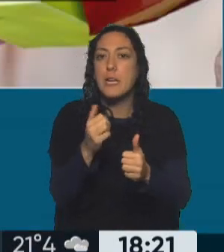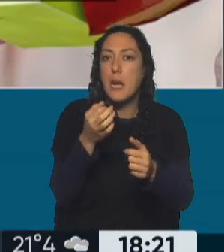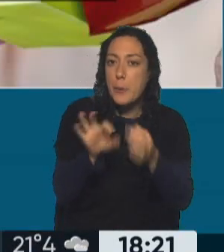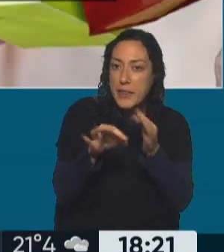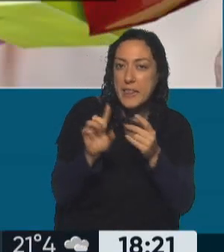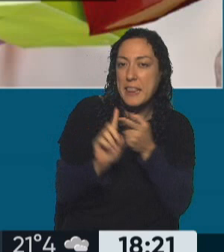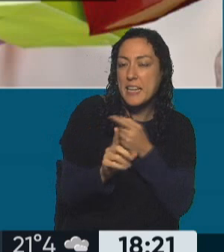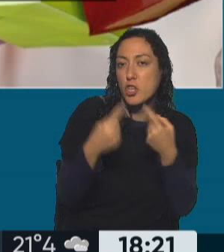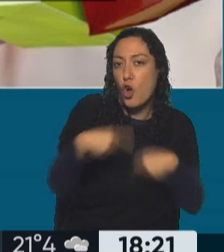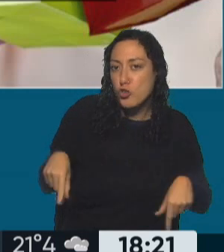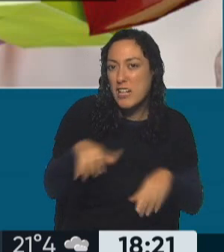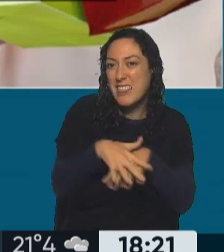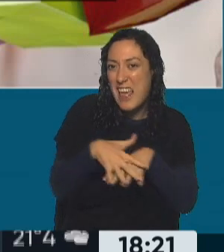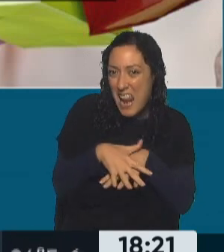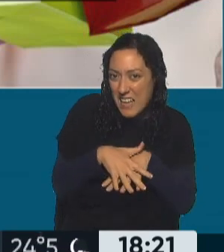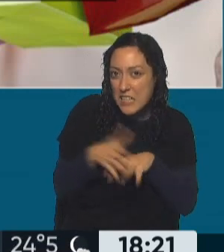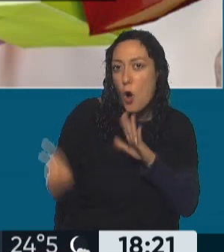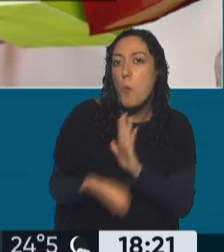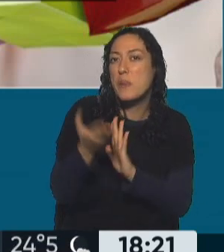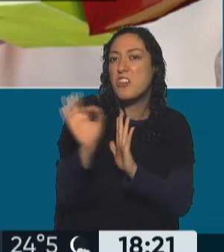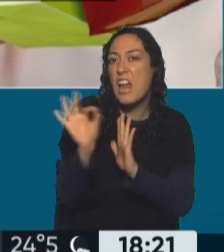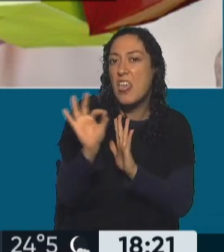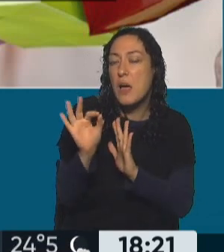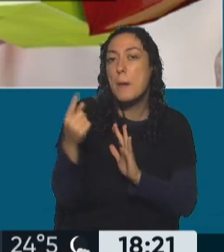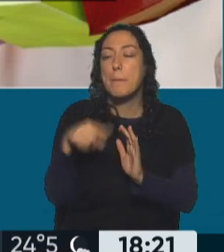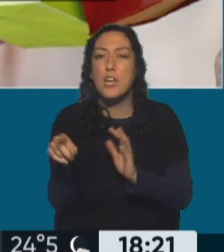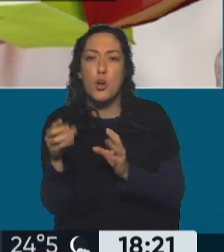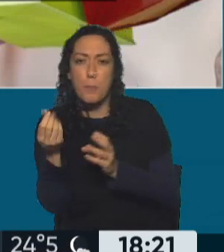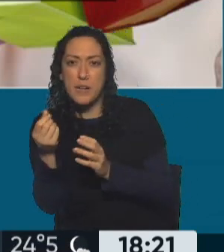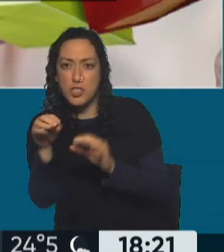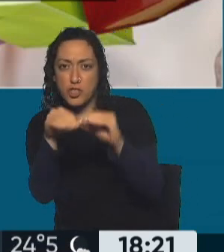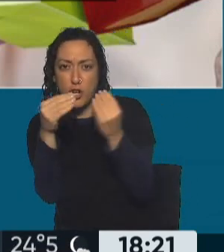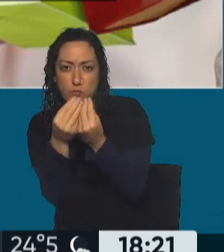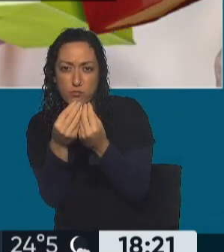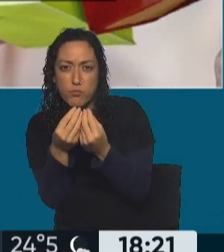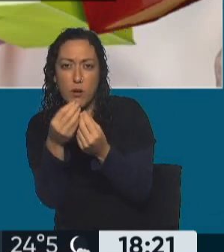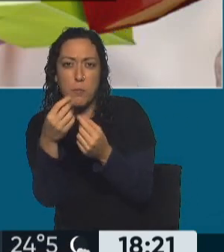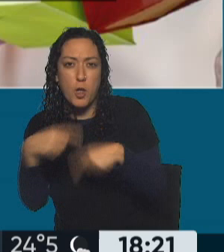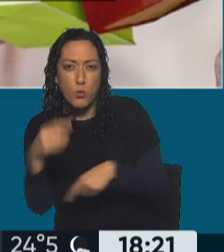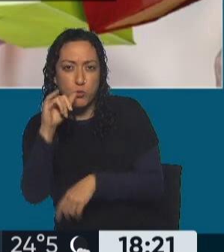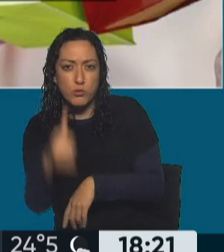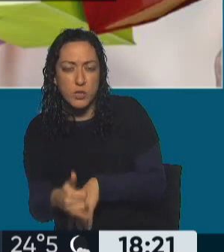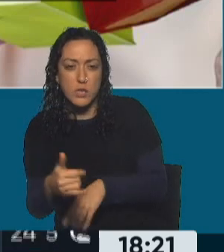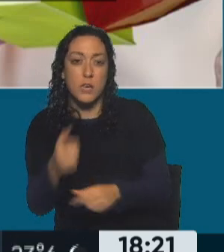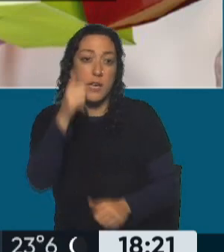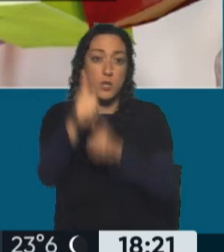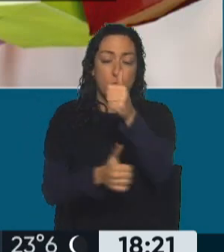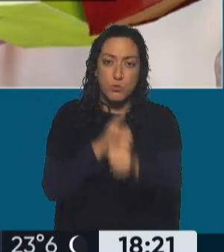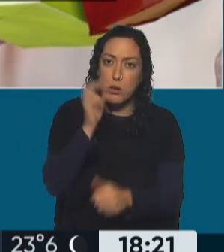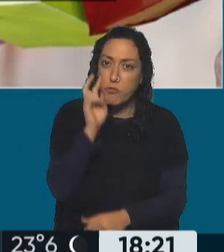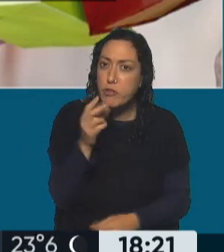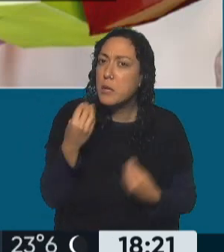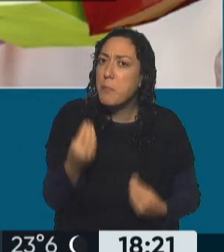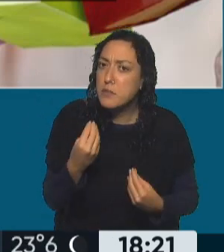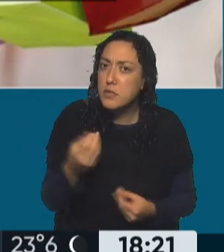o sea, materia prima, insumo, no aumentó. Pero precio final sí. Sí. Los industriales están diciendo, miren un poquito qué está pasando con los